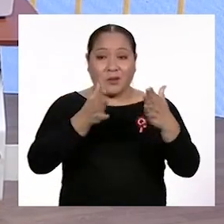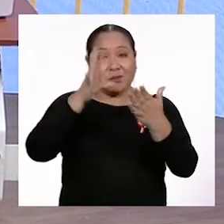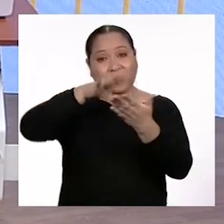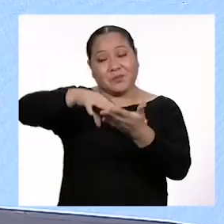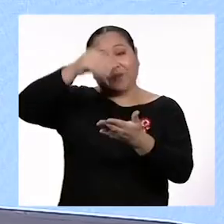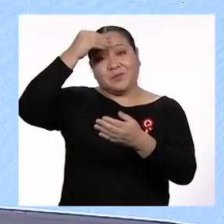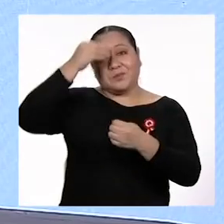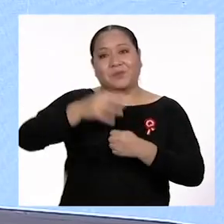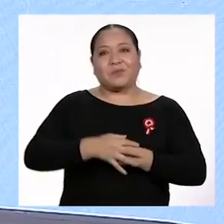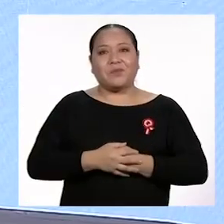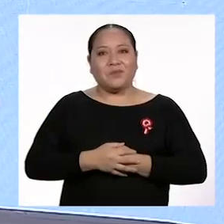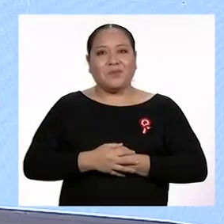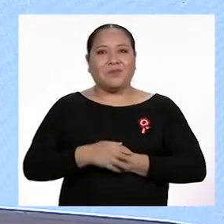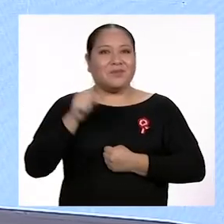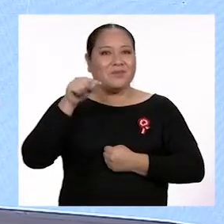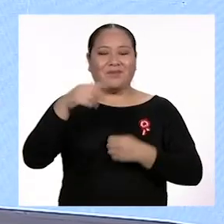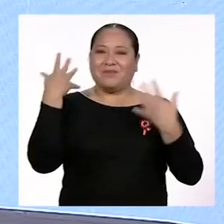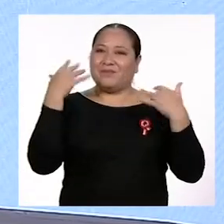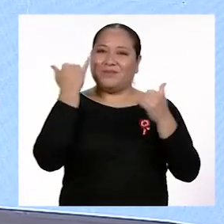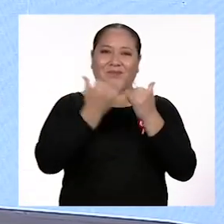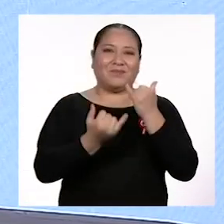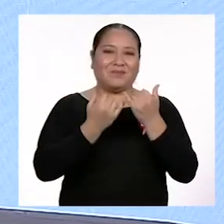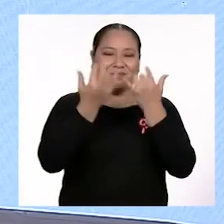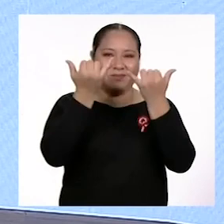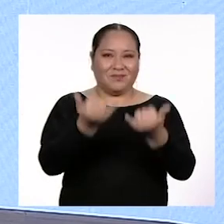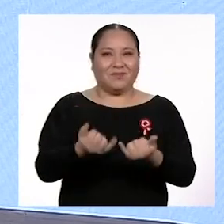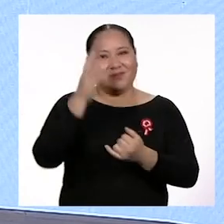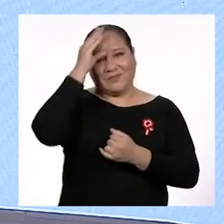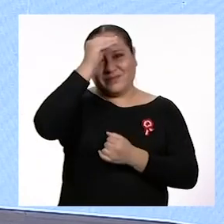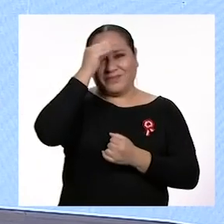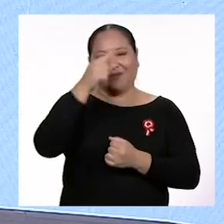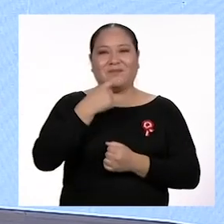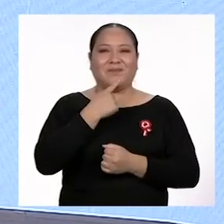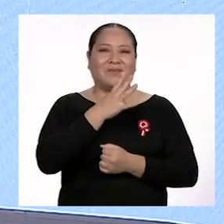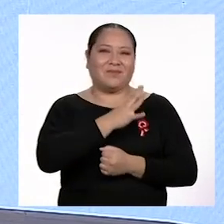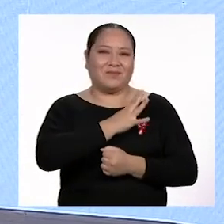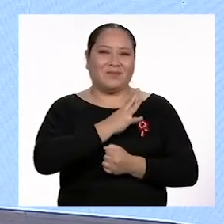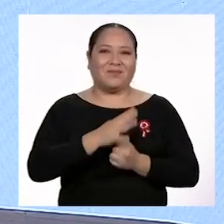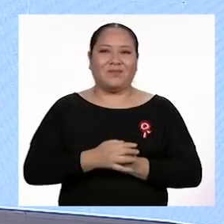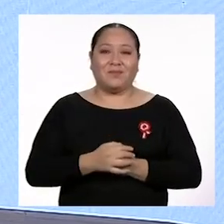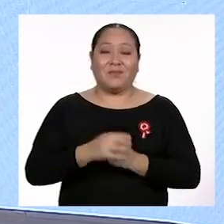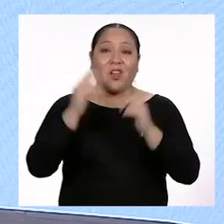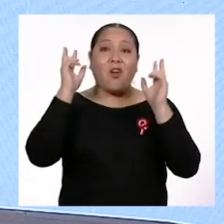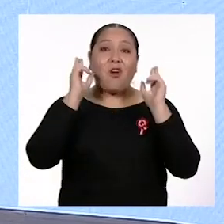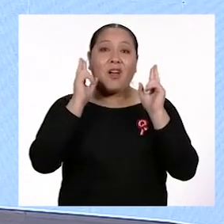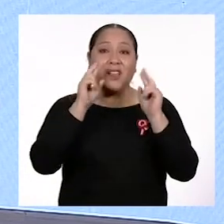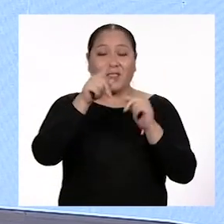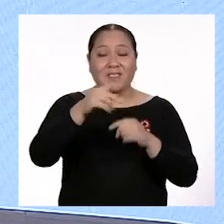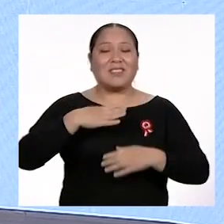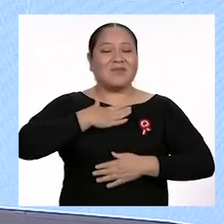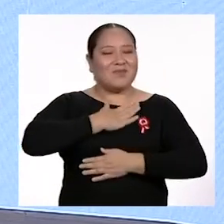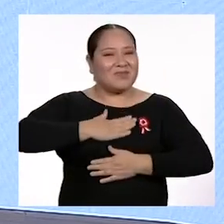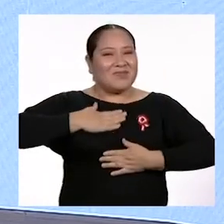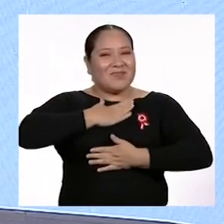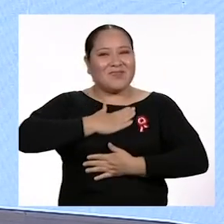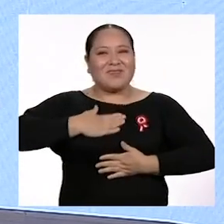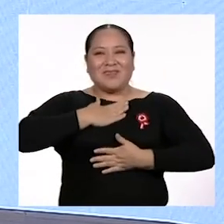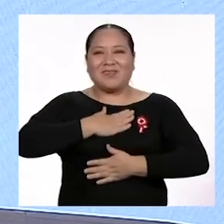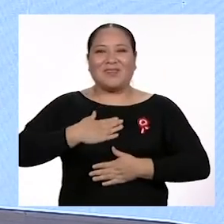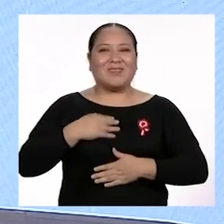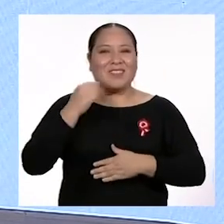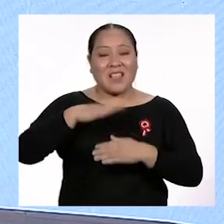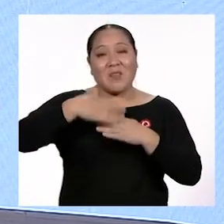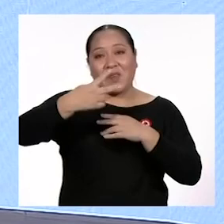aprender. Eso ha sido todo por hoy, chicas y chicos de cuarto de secundaria. Espero que la hayan pasado muy bien.